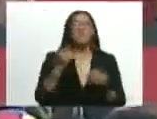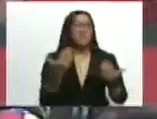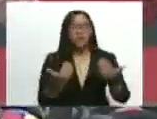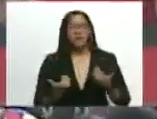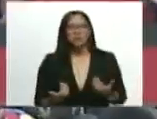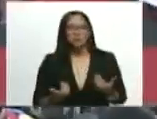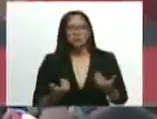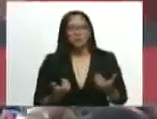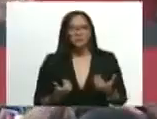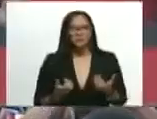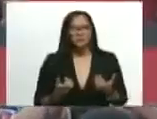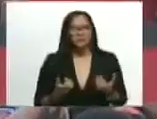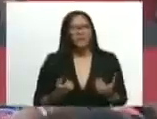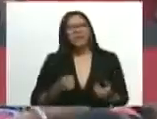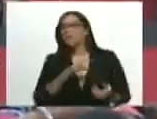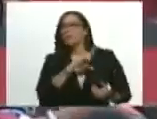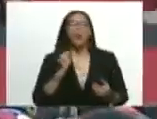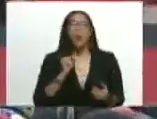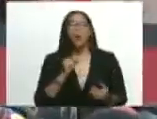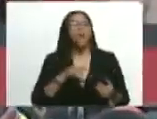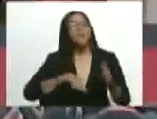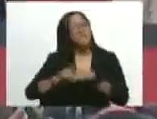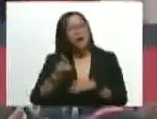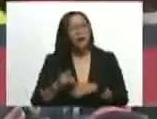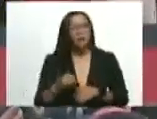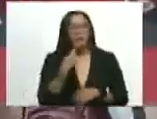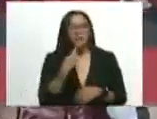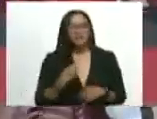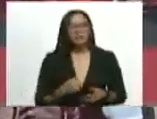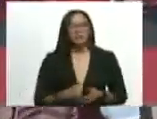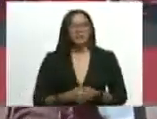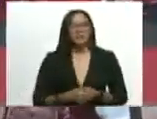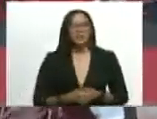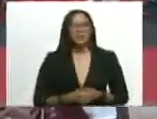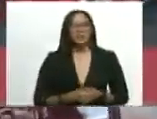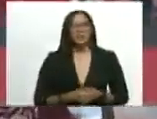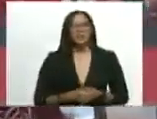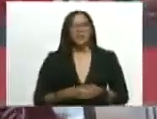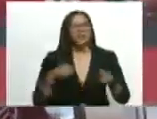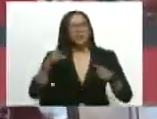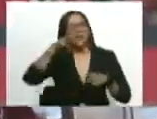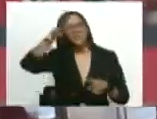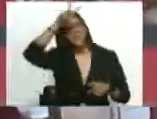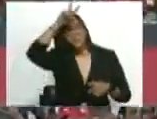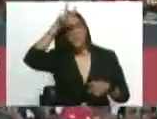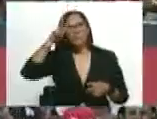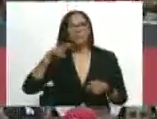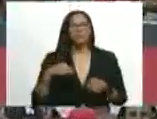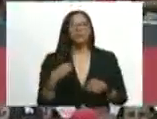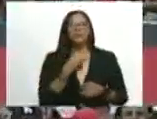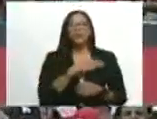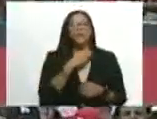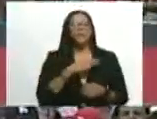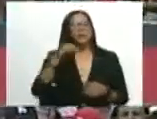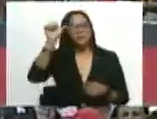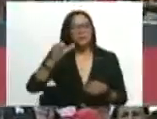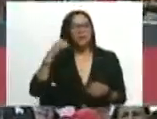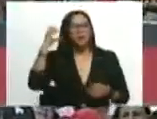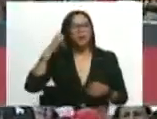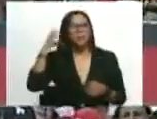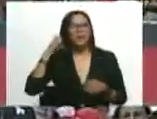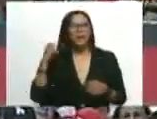vienen no se vistan que no vienen con los senadores eso imbéciles de la visión de observación europea